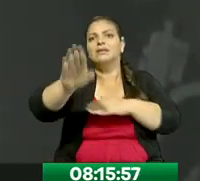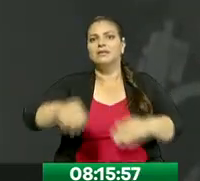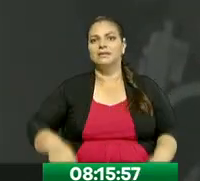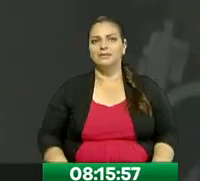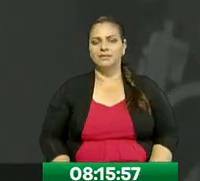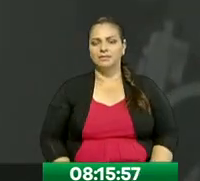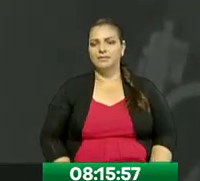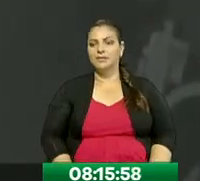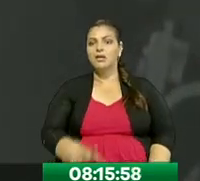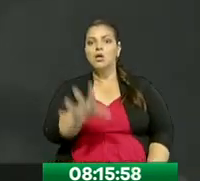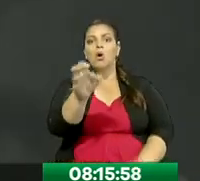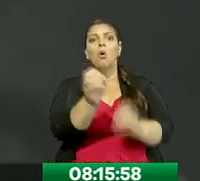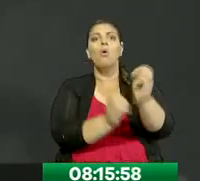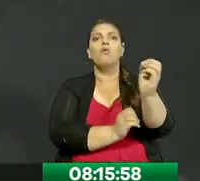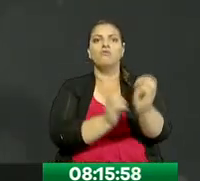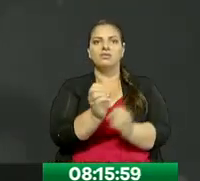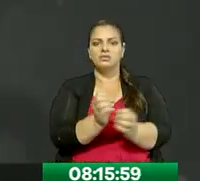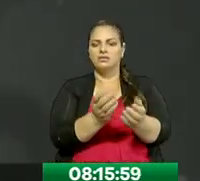robo.